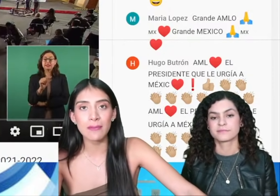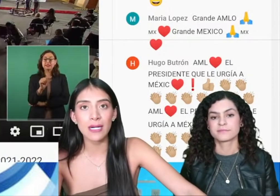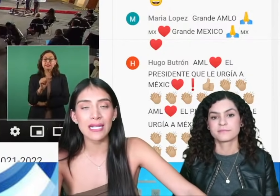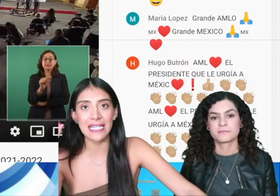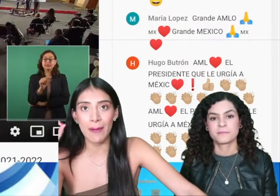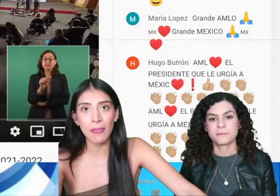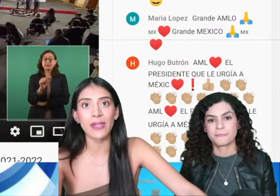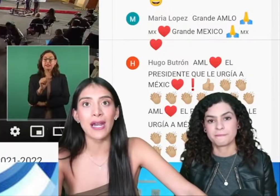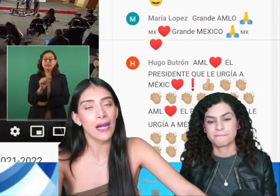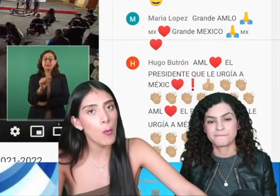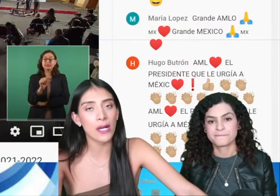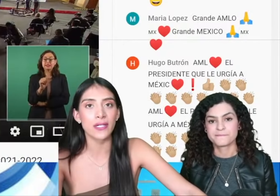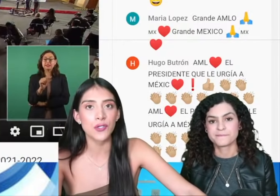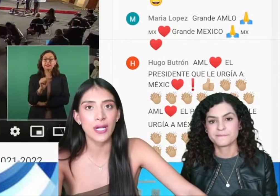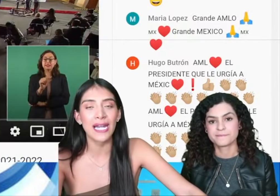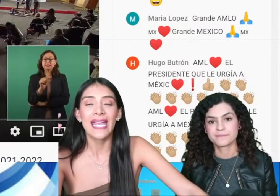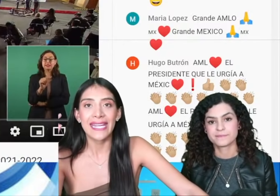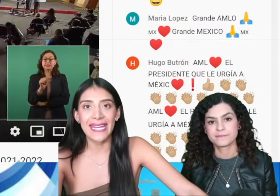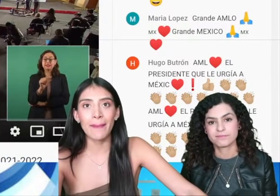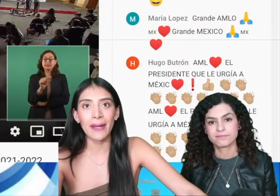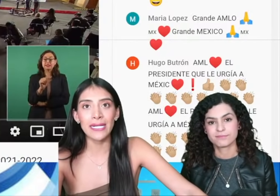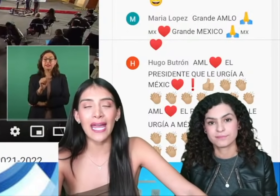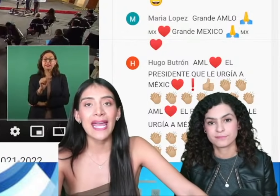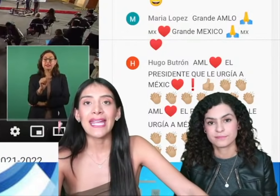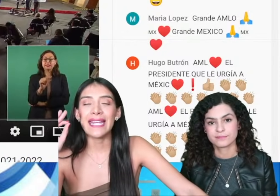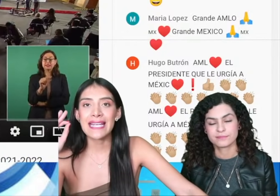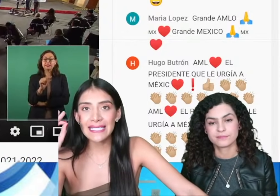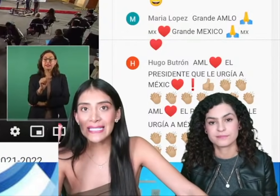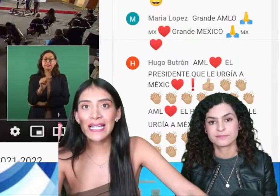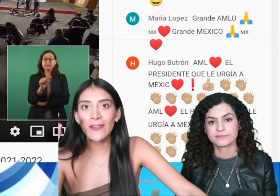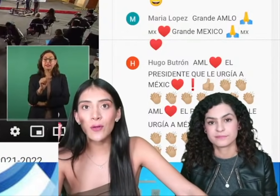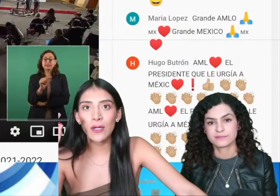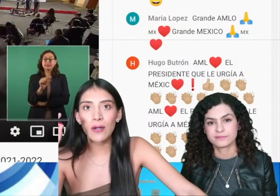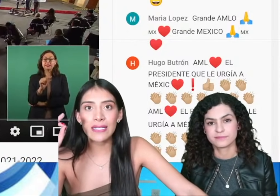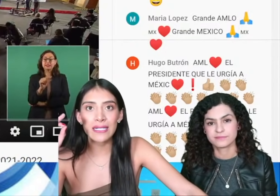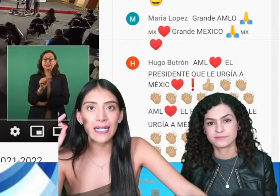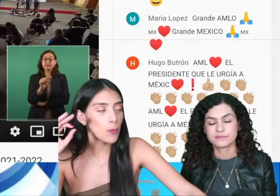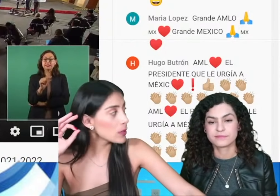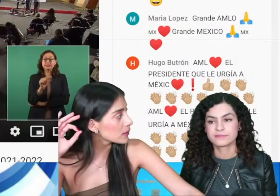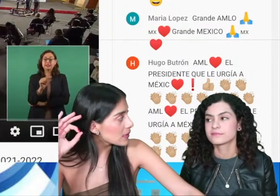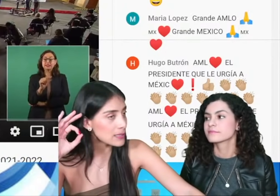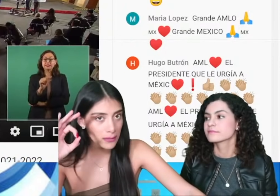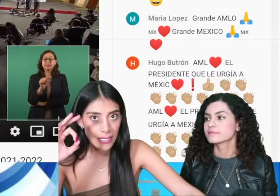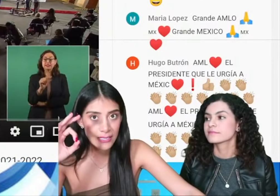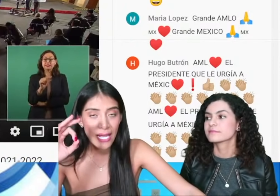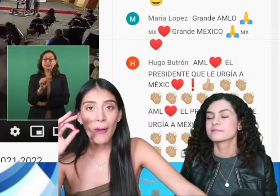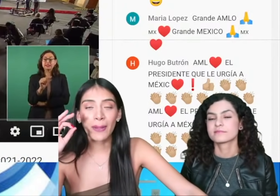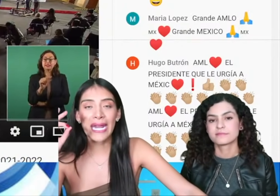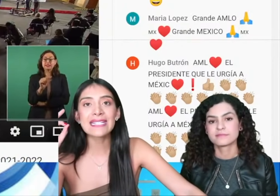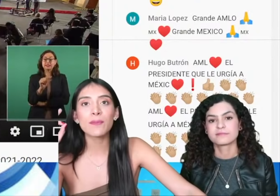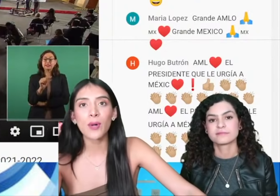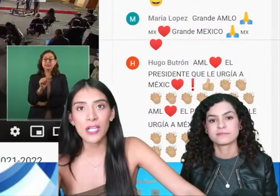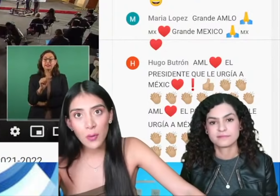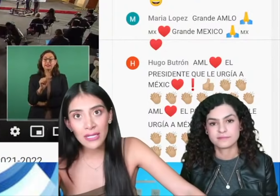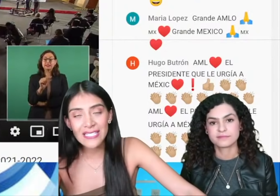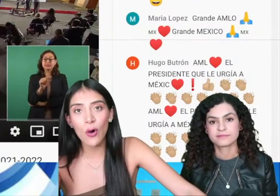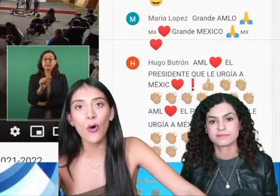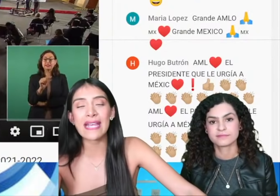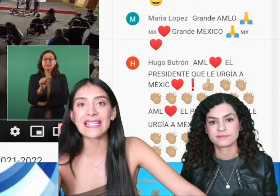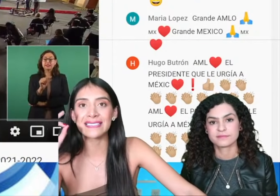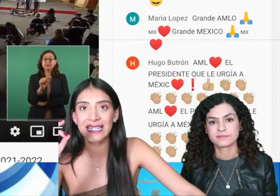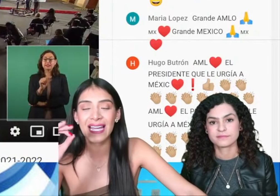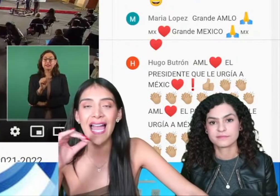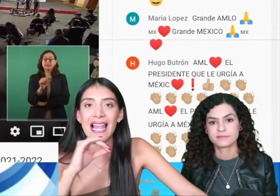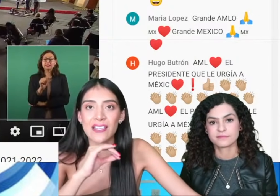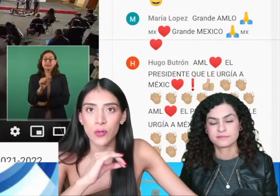por las malas y va a entrar la Guardia Nacional y la Marina, y le están dando, bueno, ahora sí que le cuentan hasta tres para irse por las buenas o que